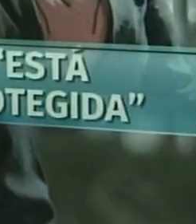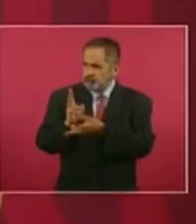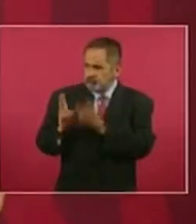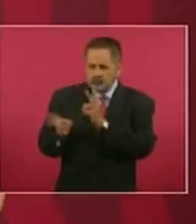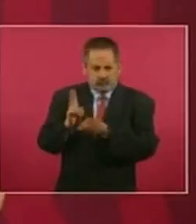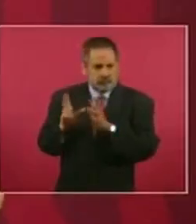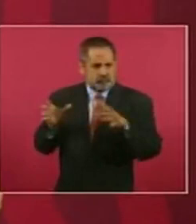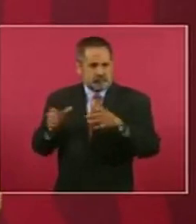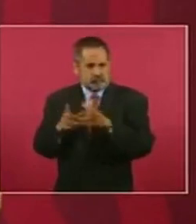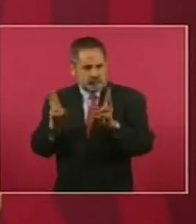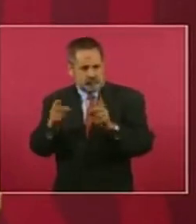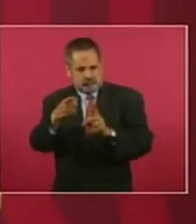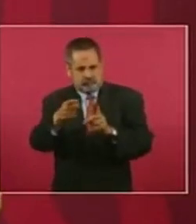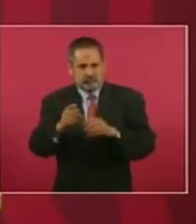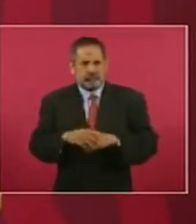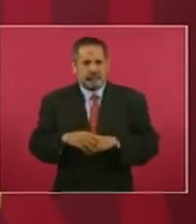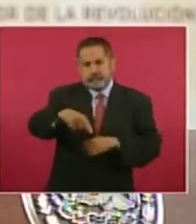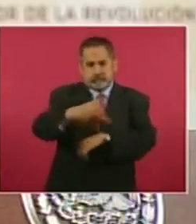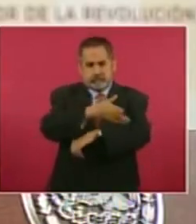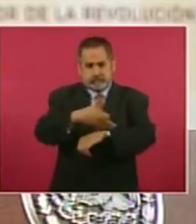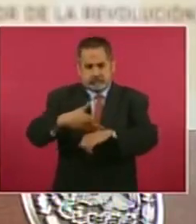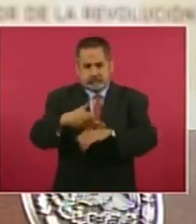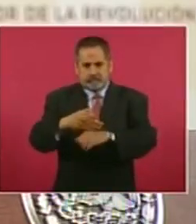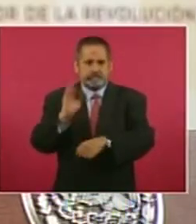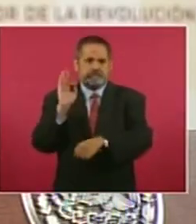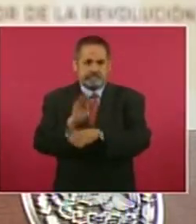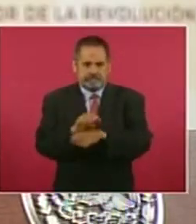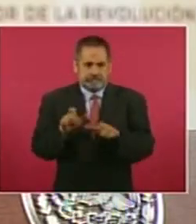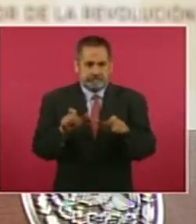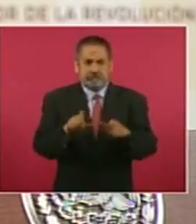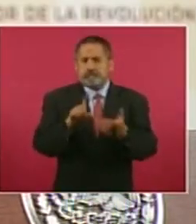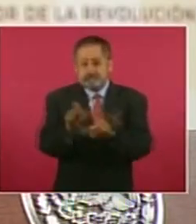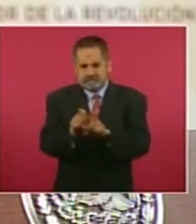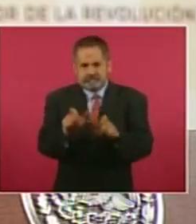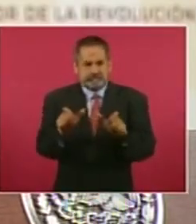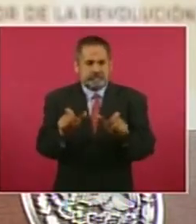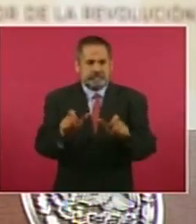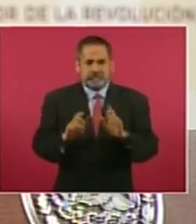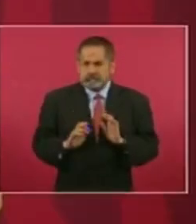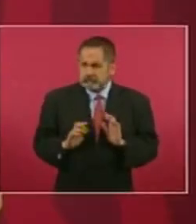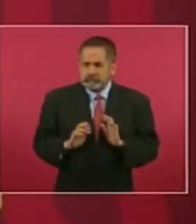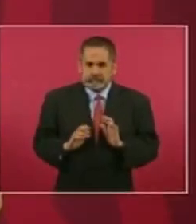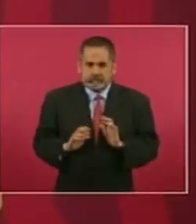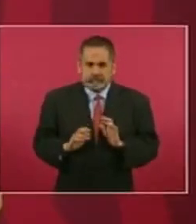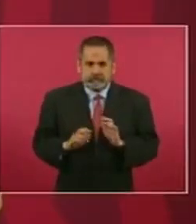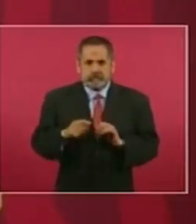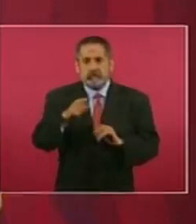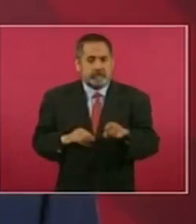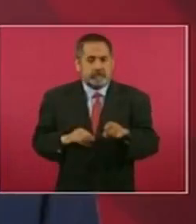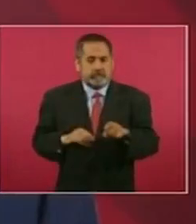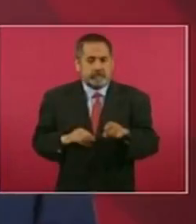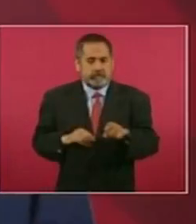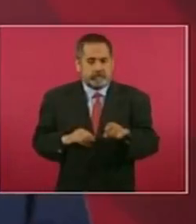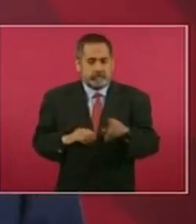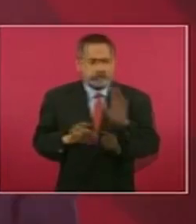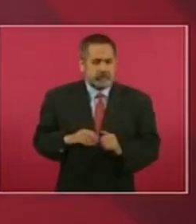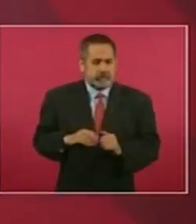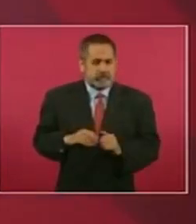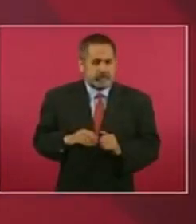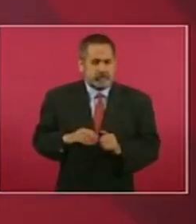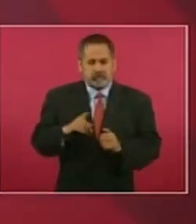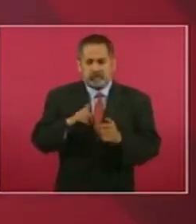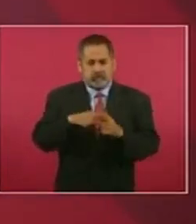dijo. Toda su familia tiene protección, ella también, nada más que decidió por